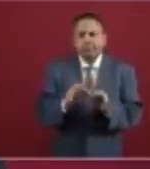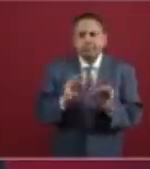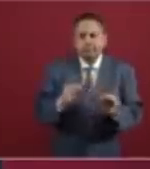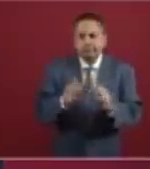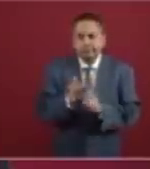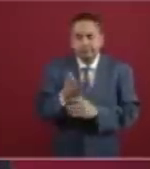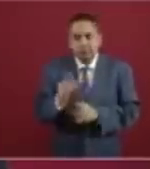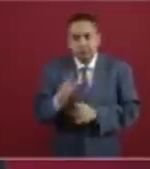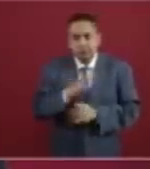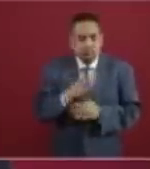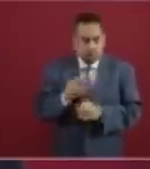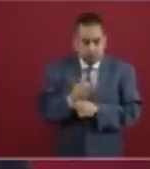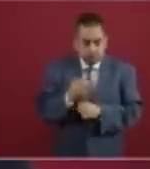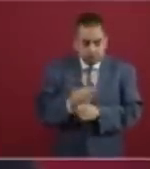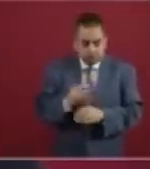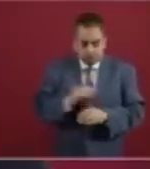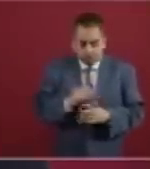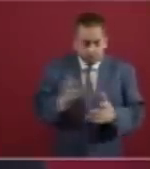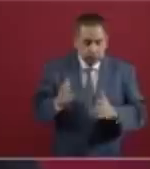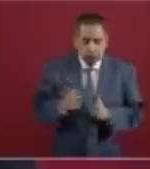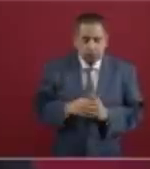no hay